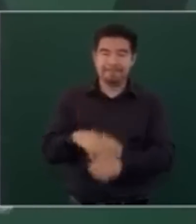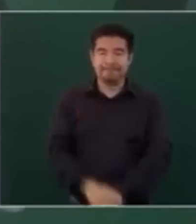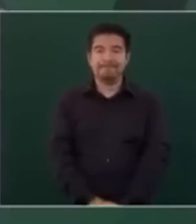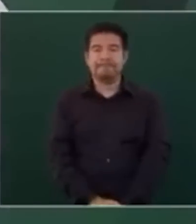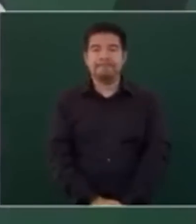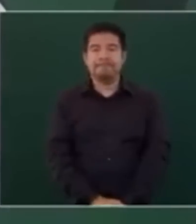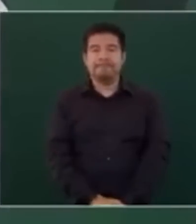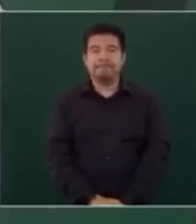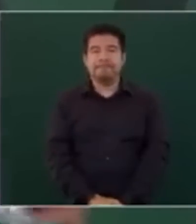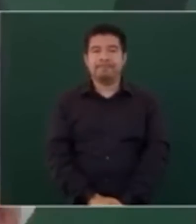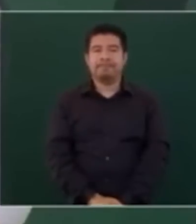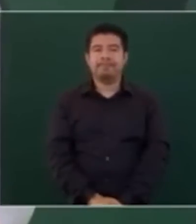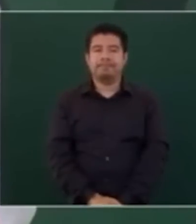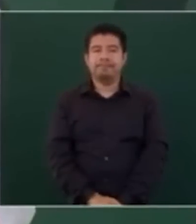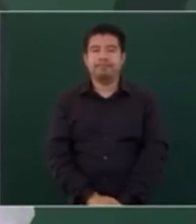no tuvo que